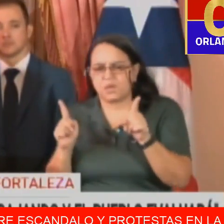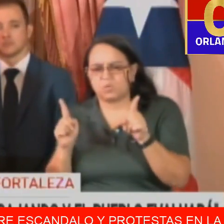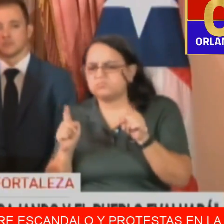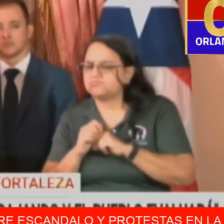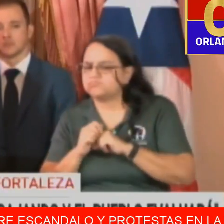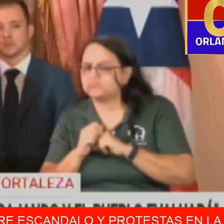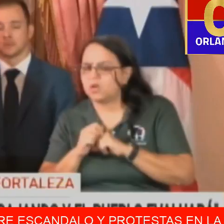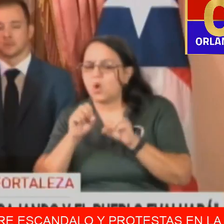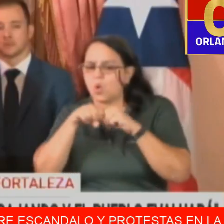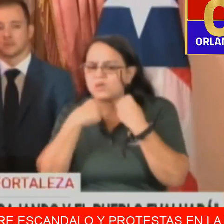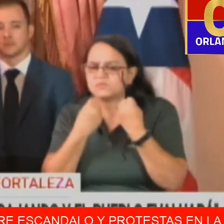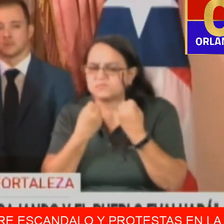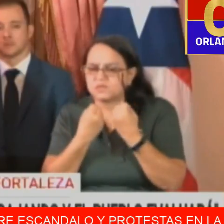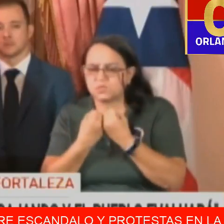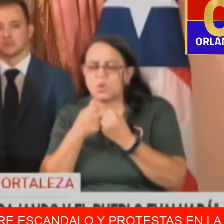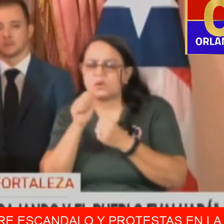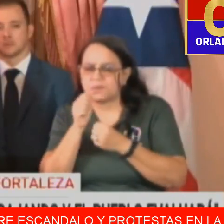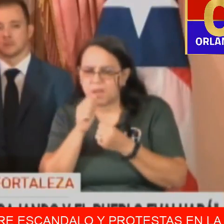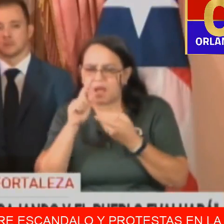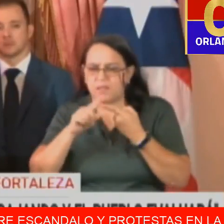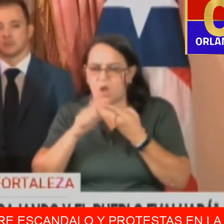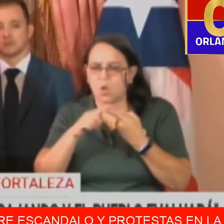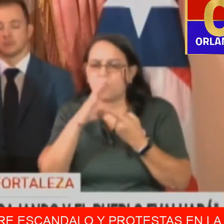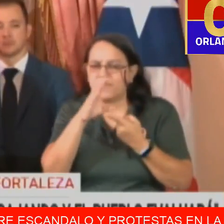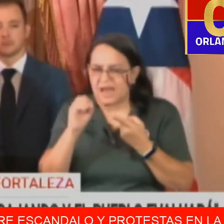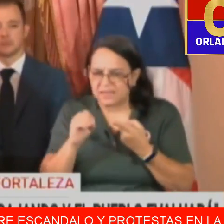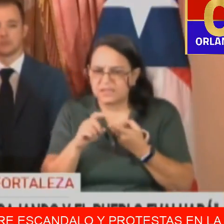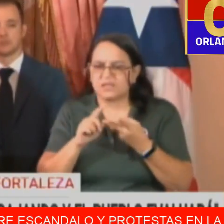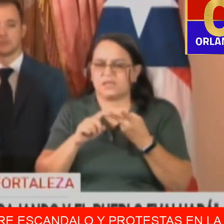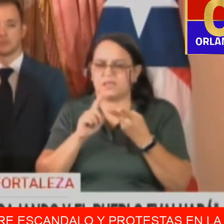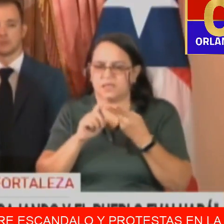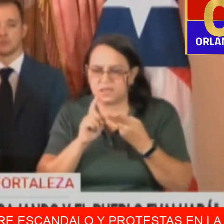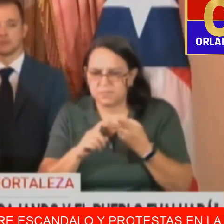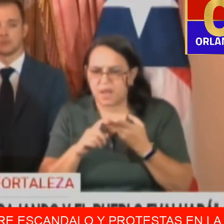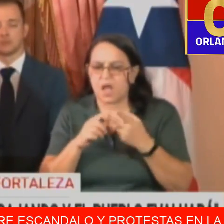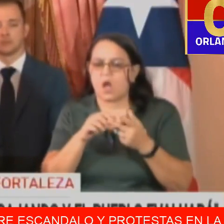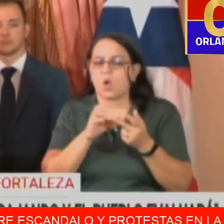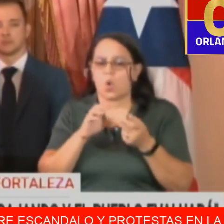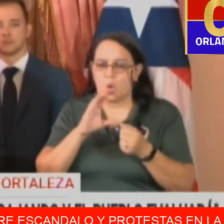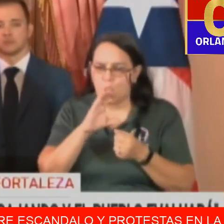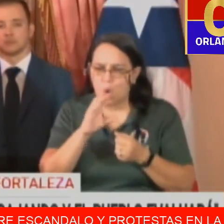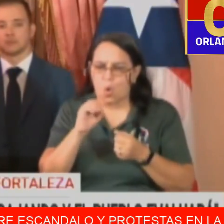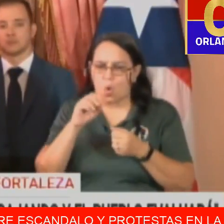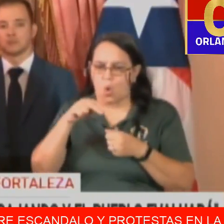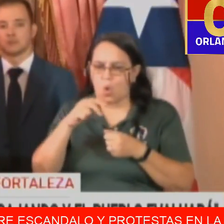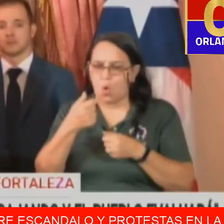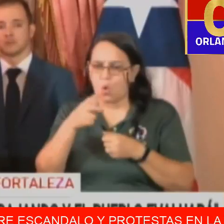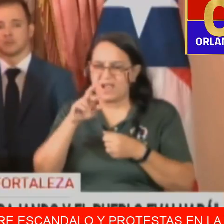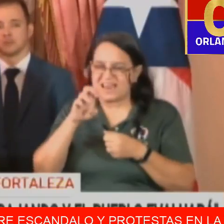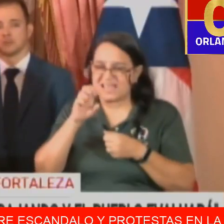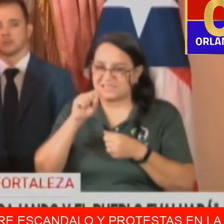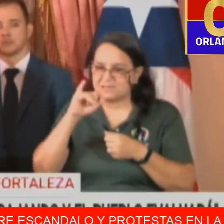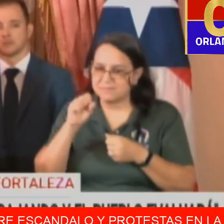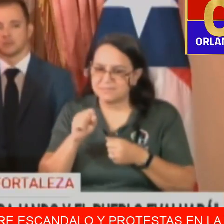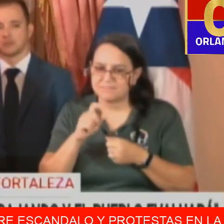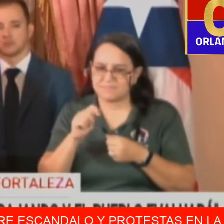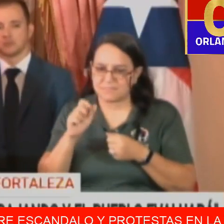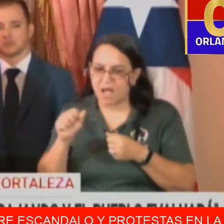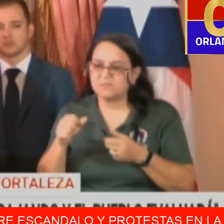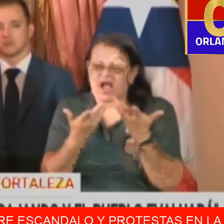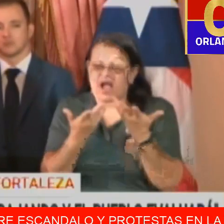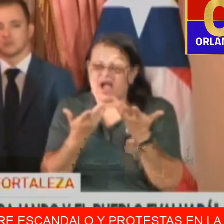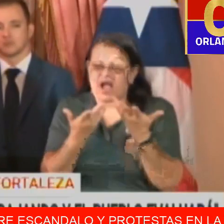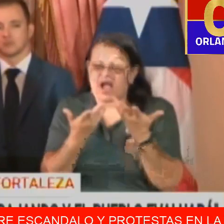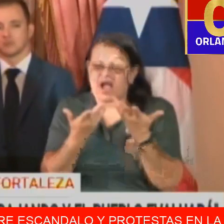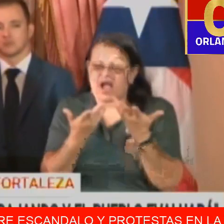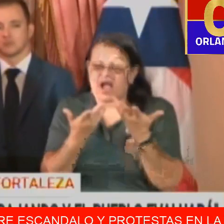privadas, cooperativas, profesionales, congresistas, ahora Casablanca, han pedido su renuncia. ¿No